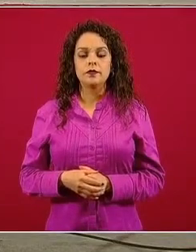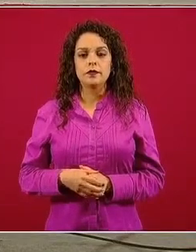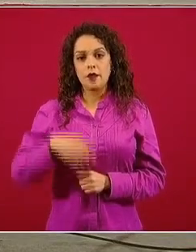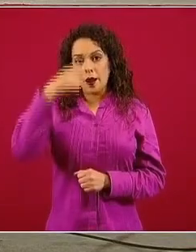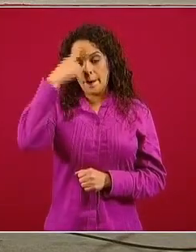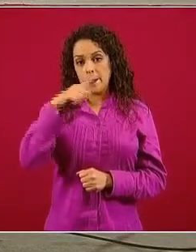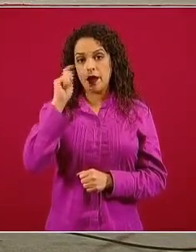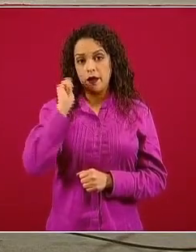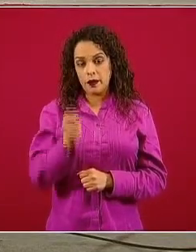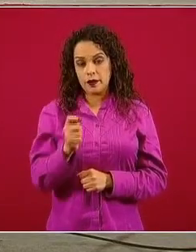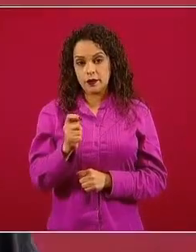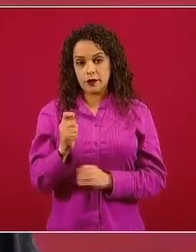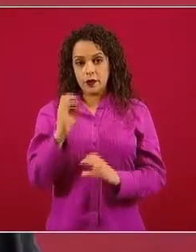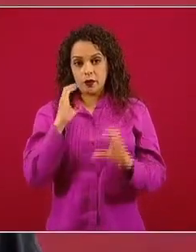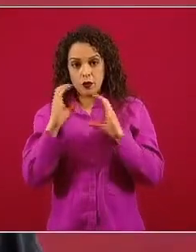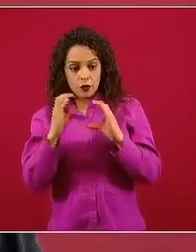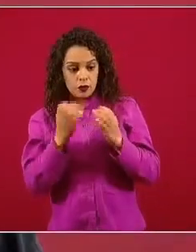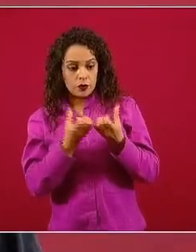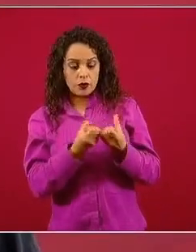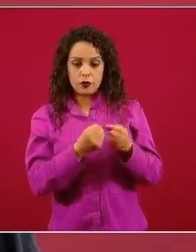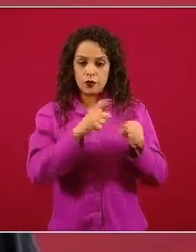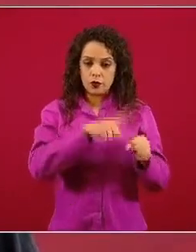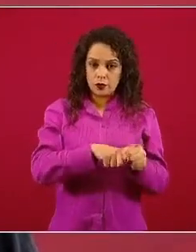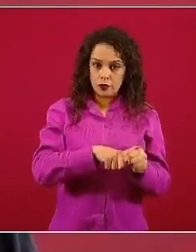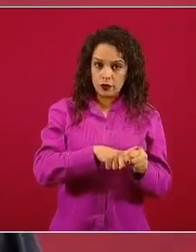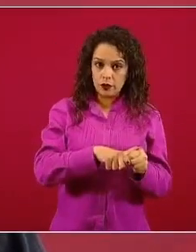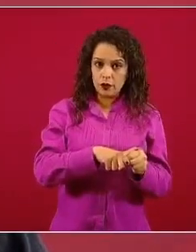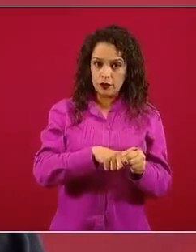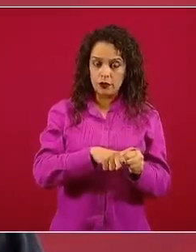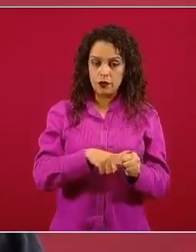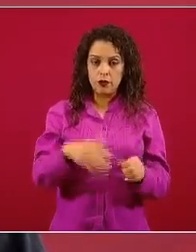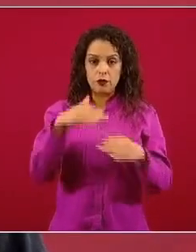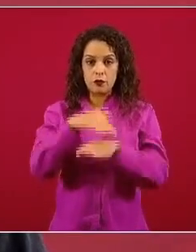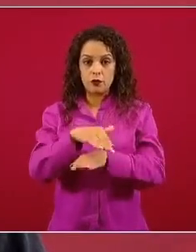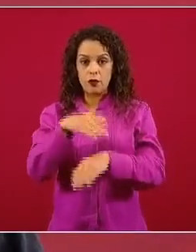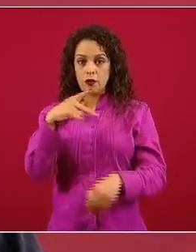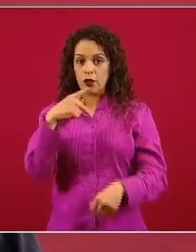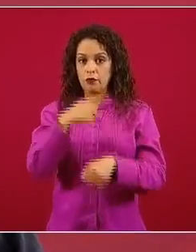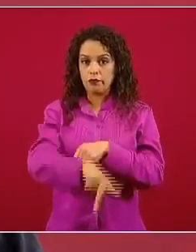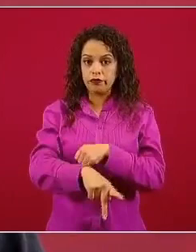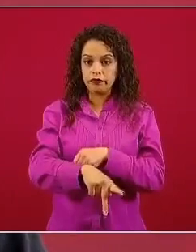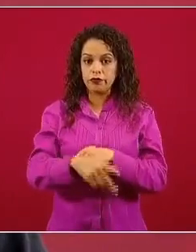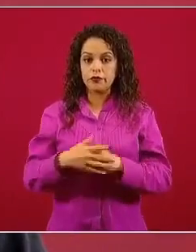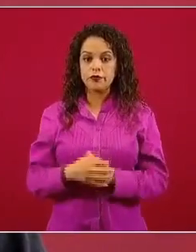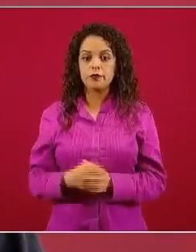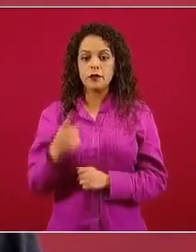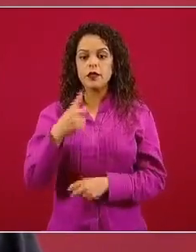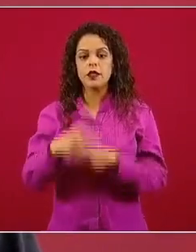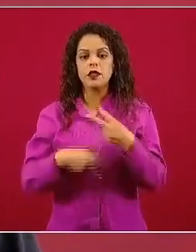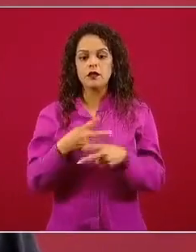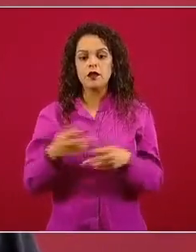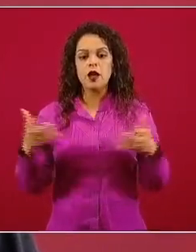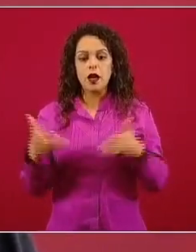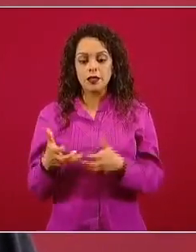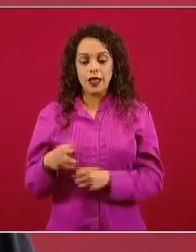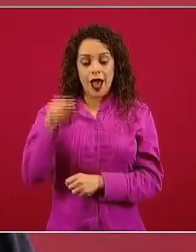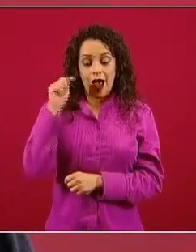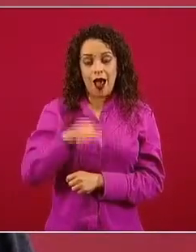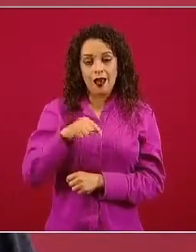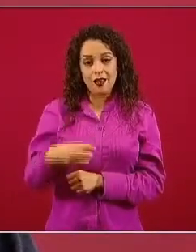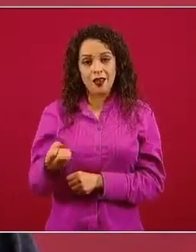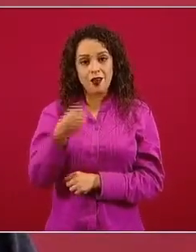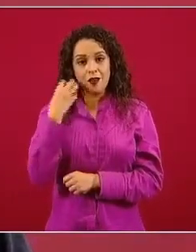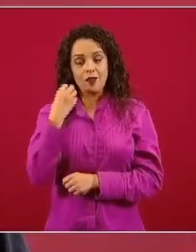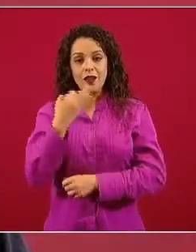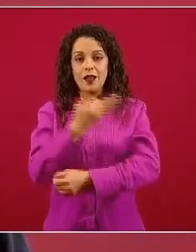comunicación social, la comunicación de riesgos, se va a estar implementando a través de esta conferencia